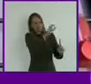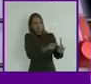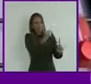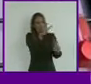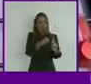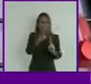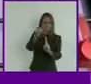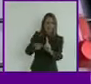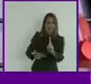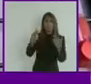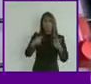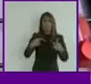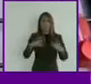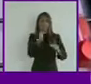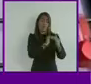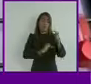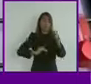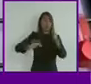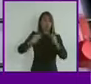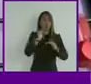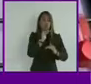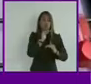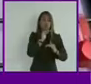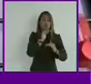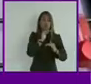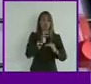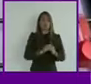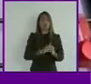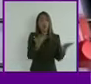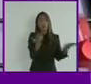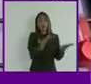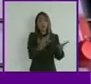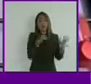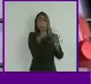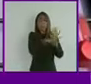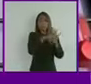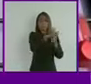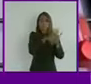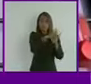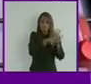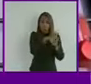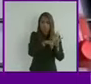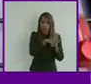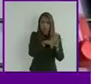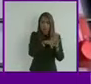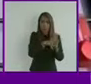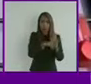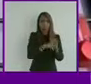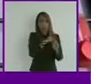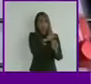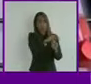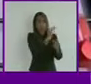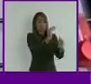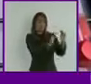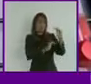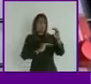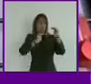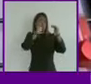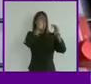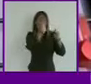personas, influencers o pues creadores de contenidos, ¿no? De que nos ponen como tipo estándares muy altos hacia